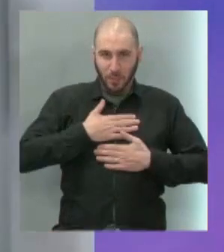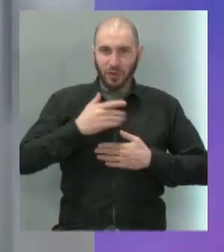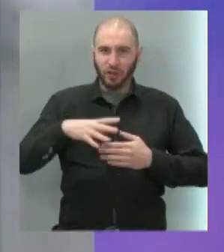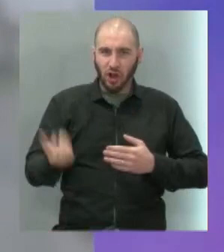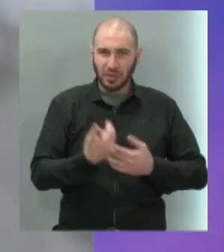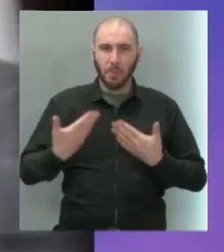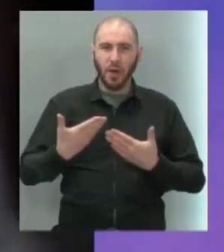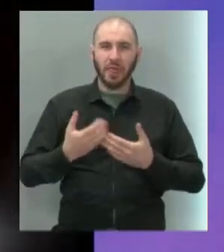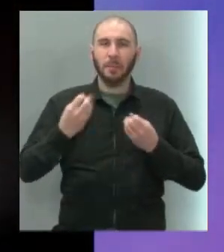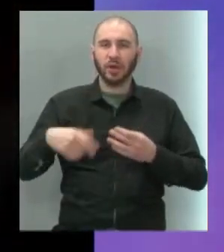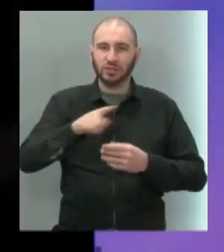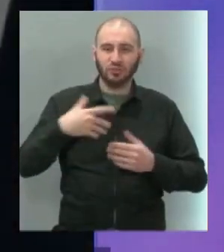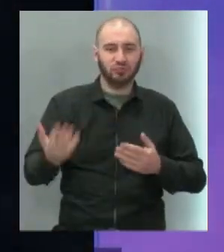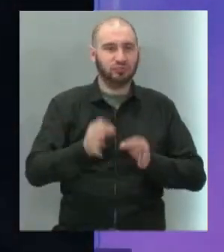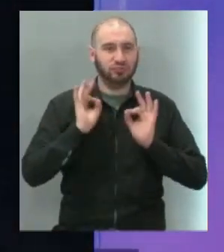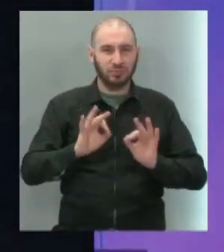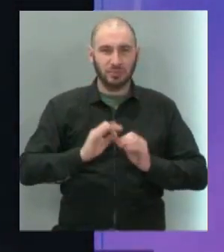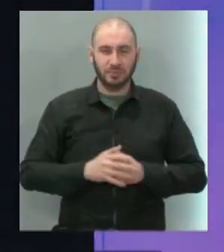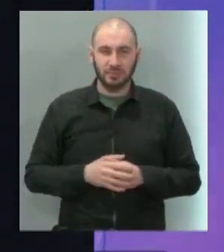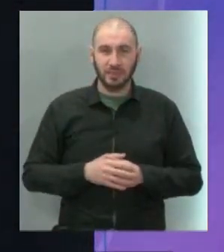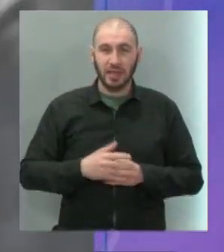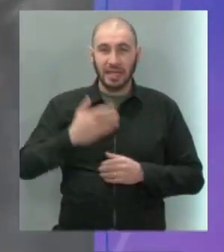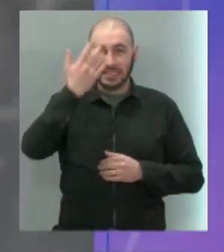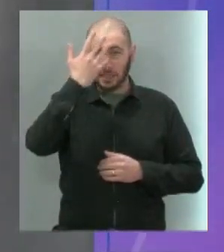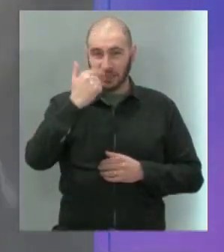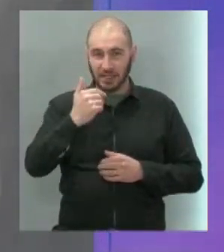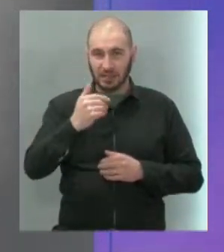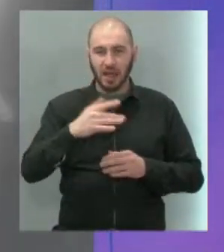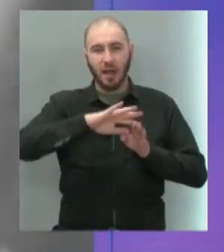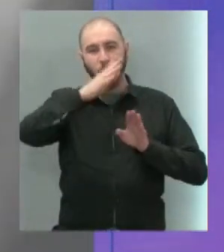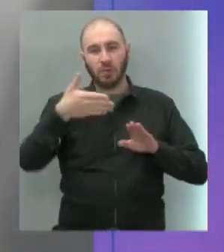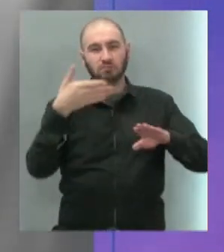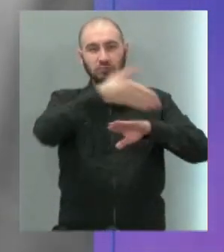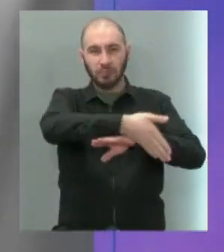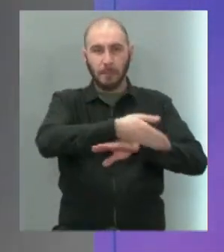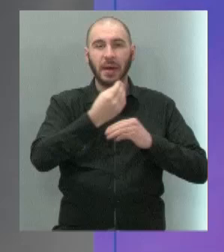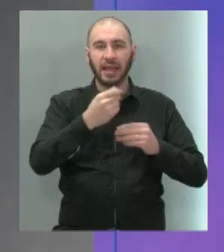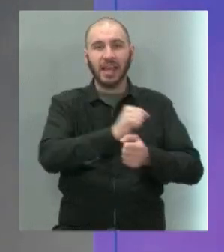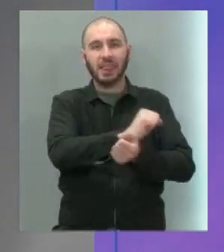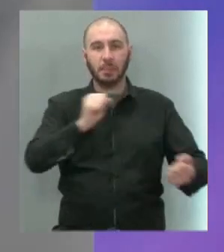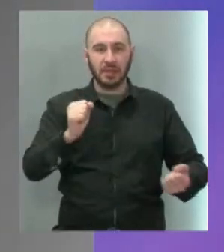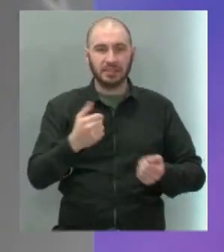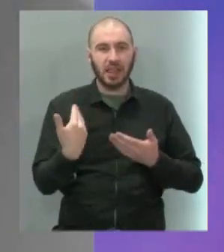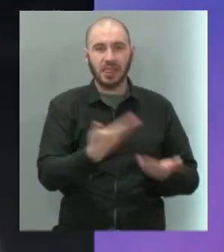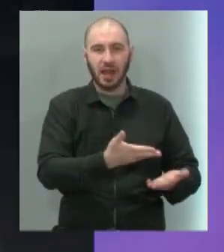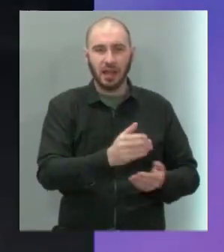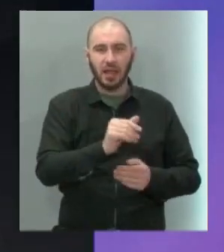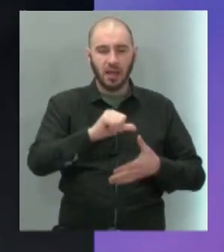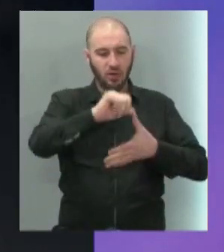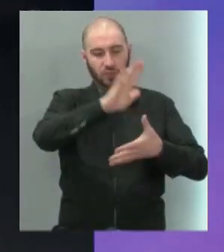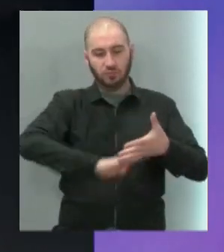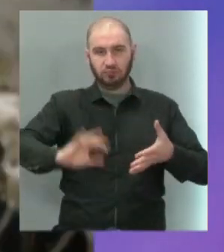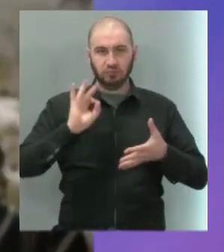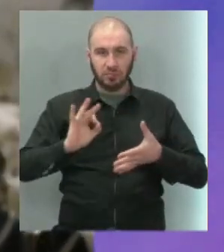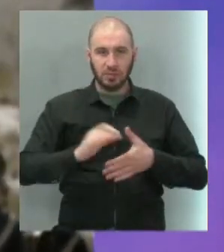lograrlo, porque tenemos todo. San Martín cruzó los Andes para llevar la independencia a todo el